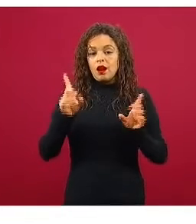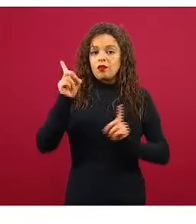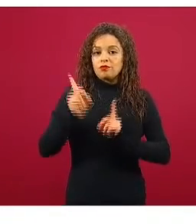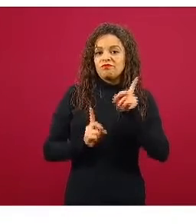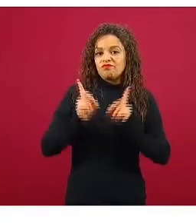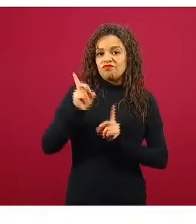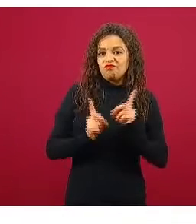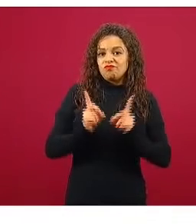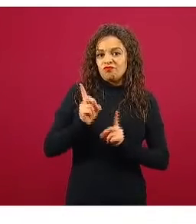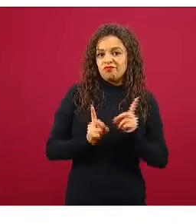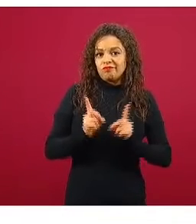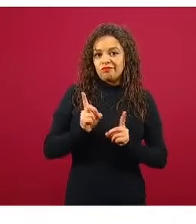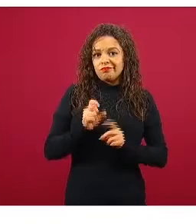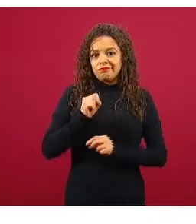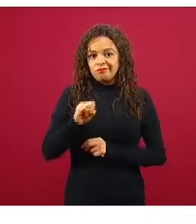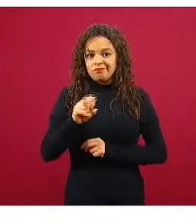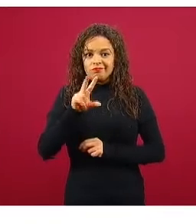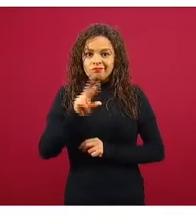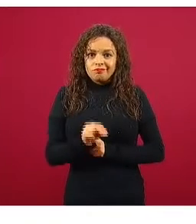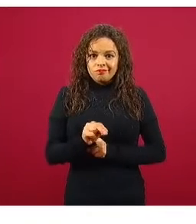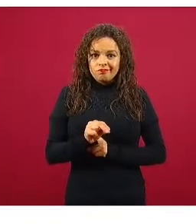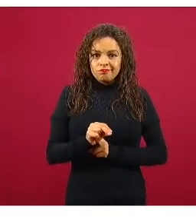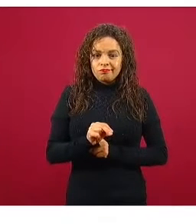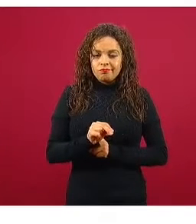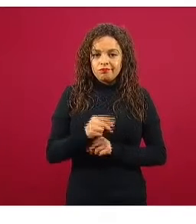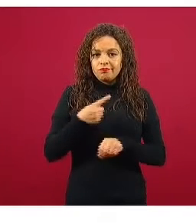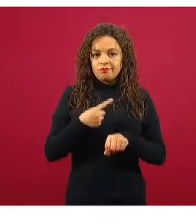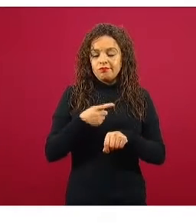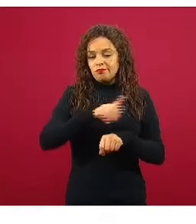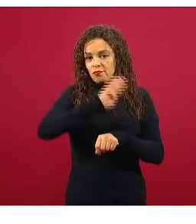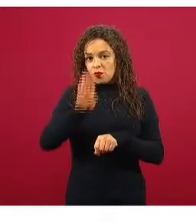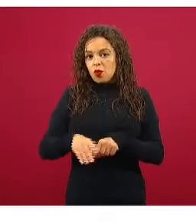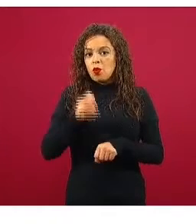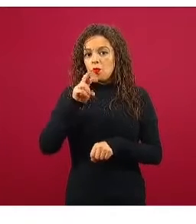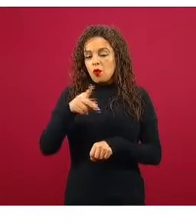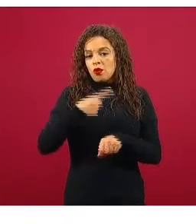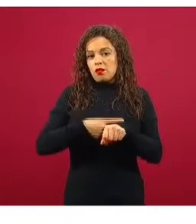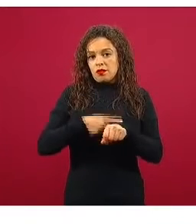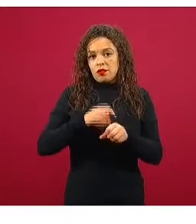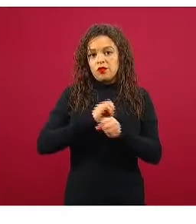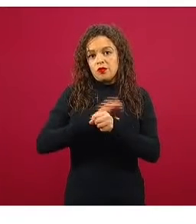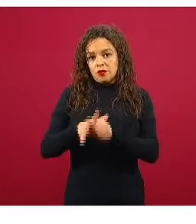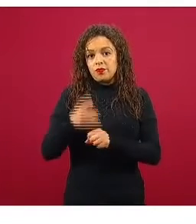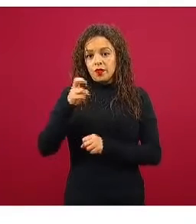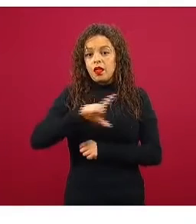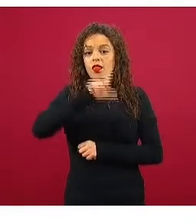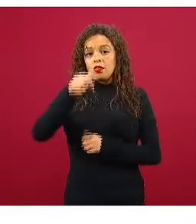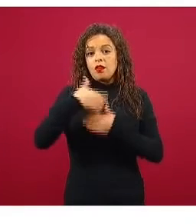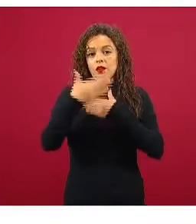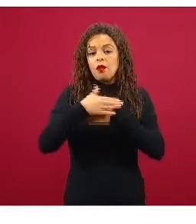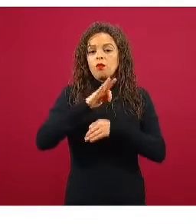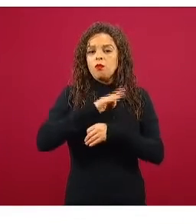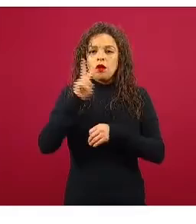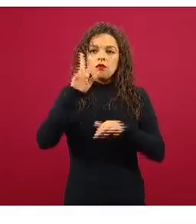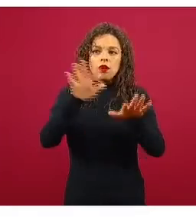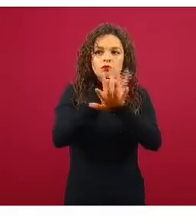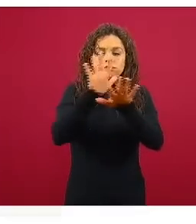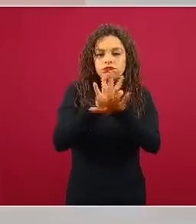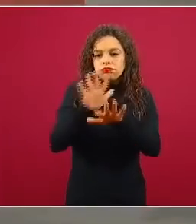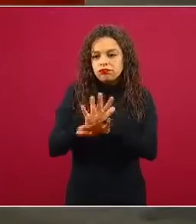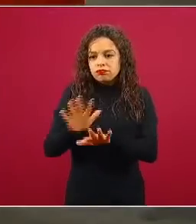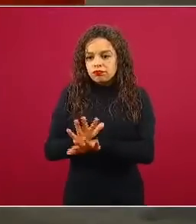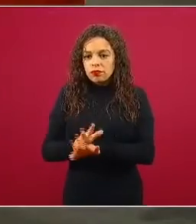podrá continuar afianzándose de esta manera o veremos algún cambio en las mismas. Son 234